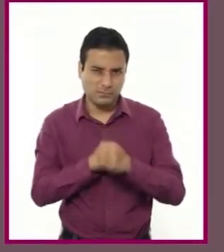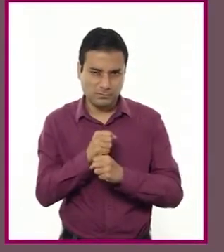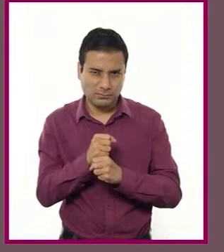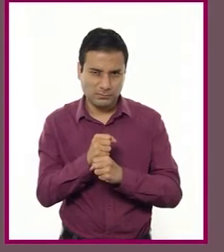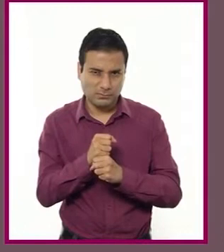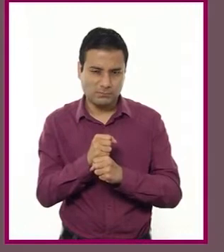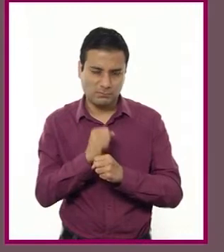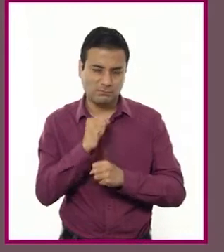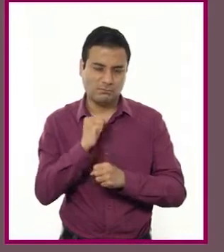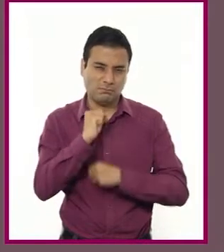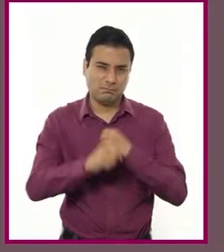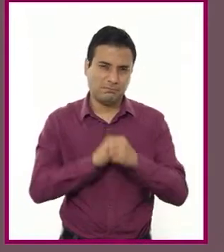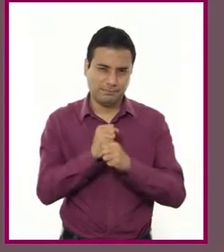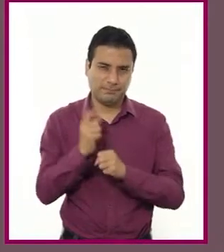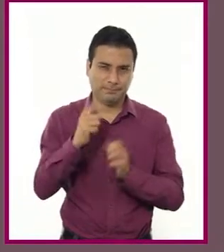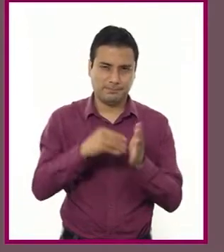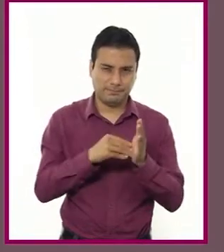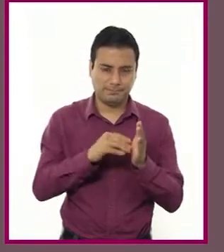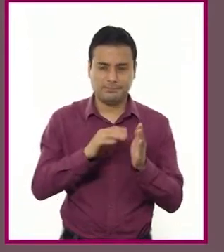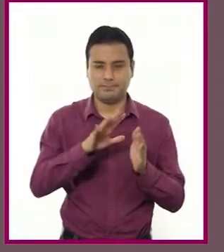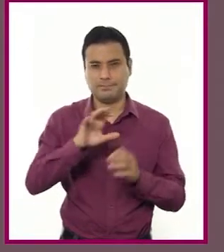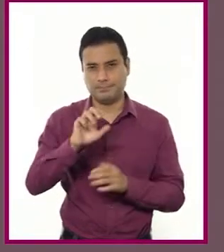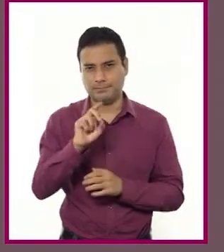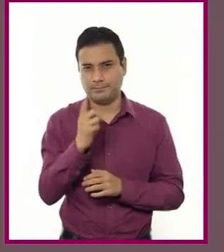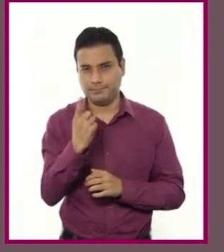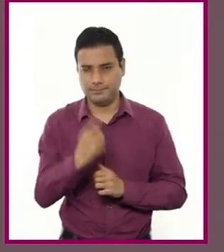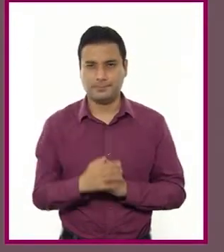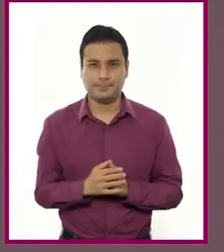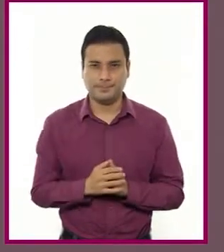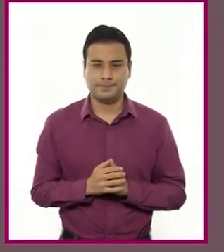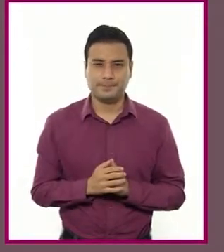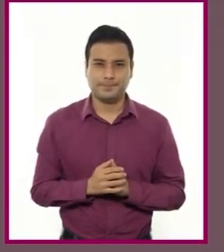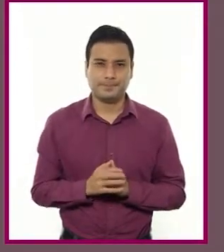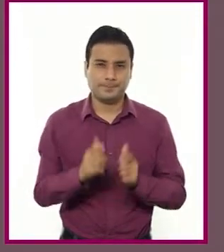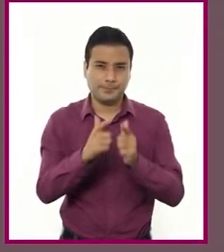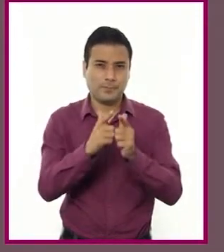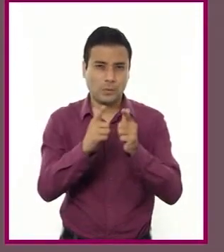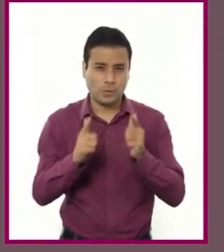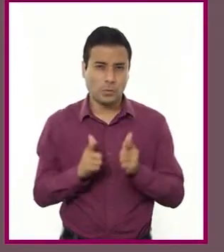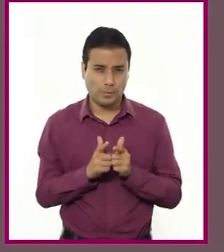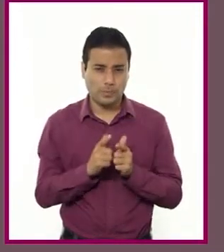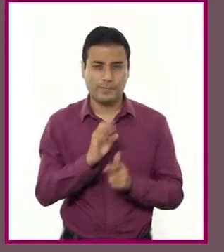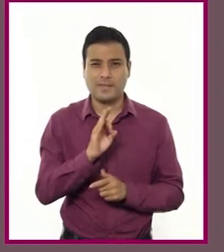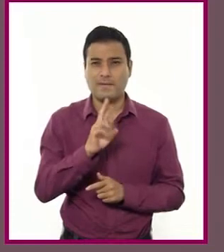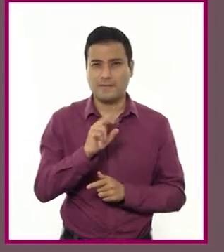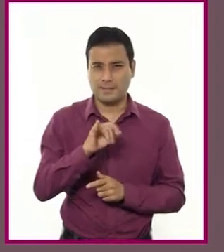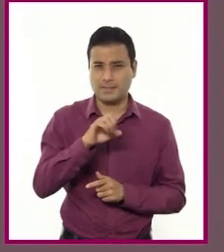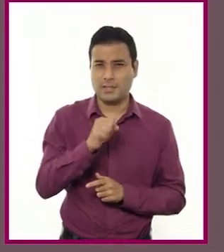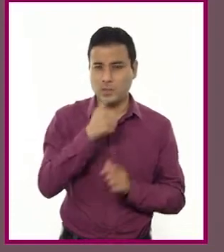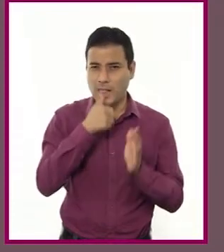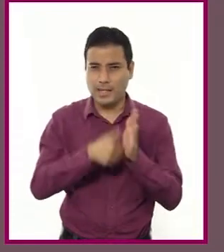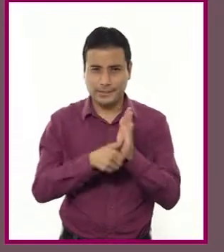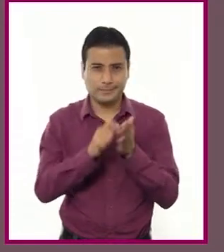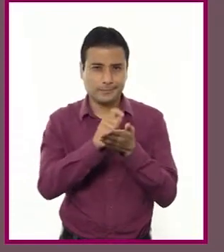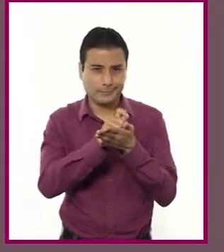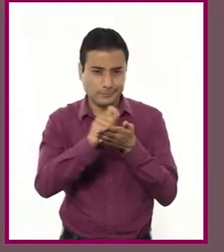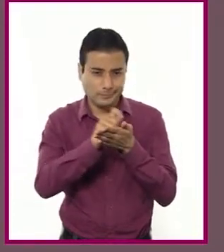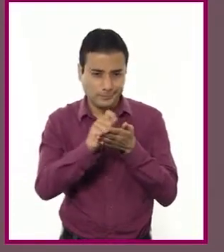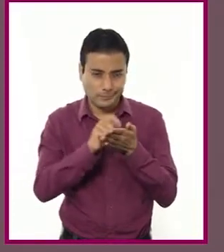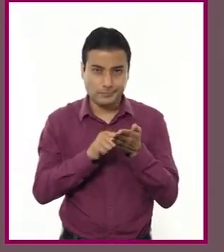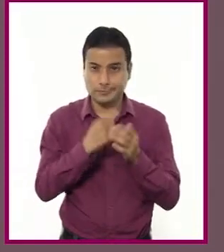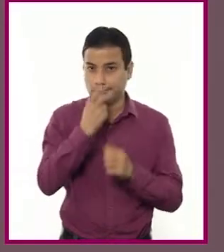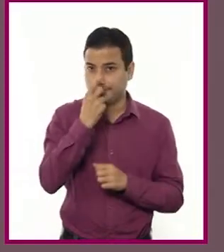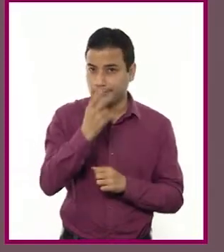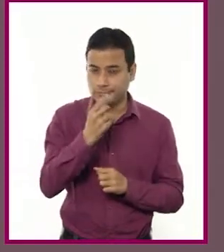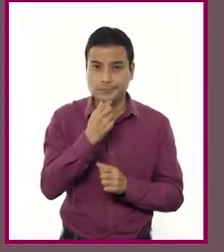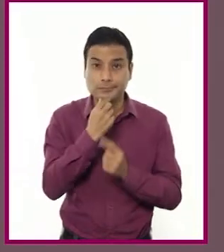1531. El tema central de varias cartas de franciscanos de esta época y de la siguiente es la educación